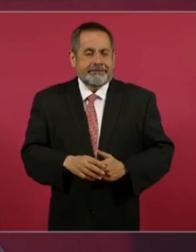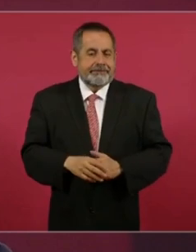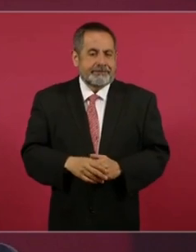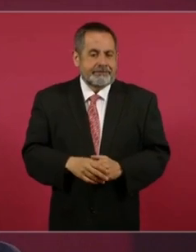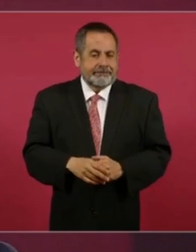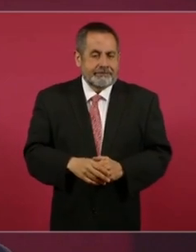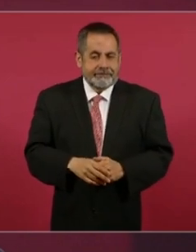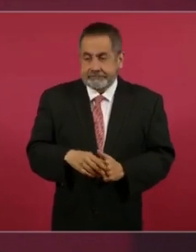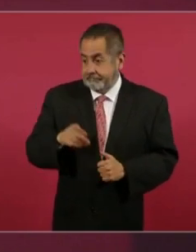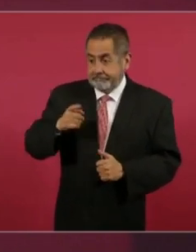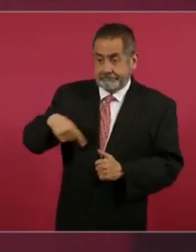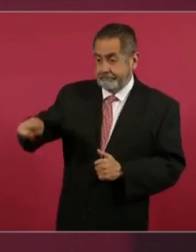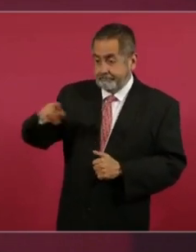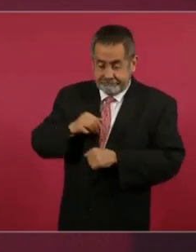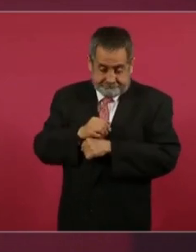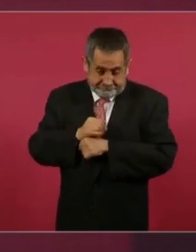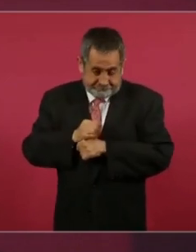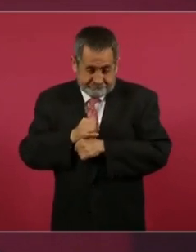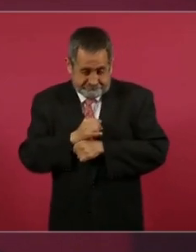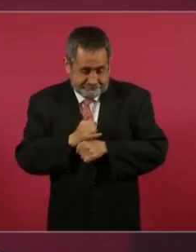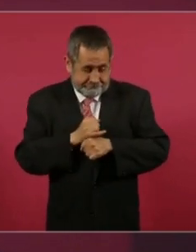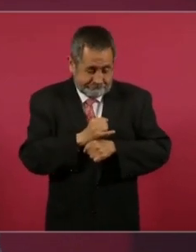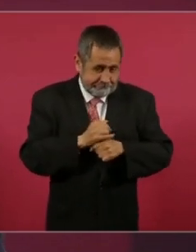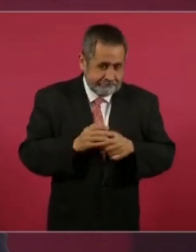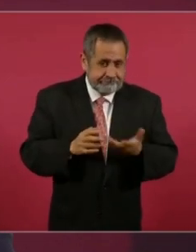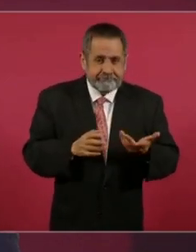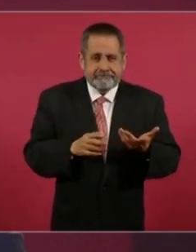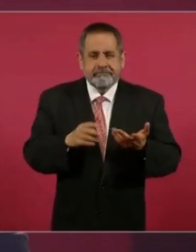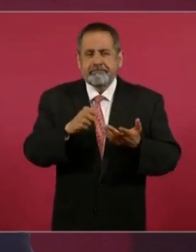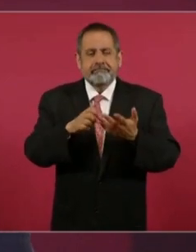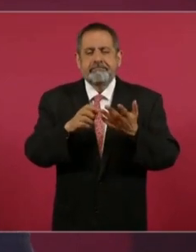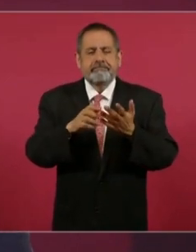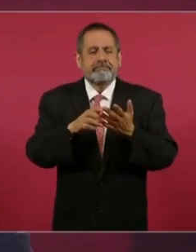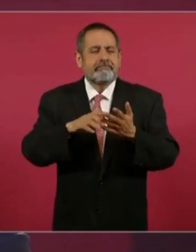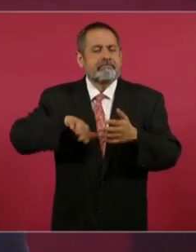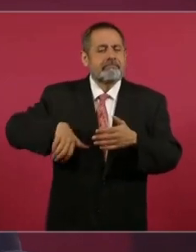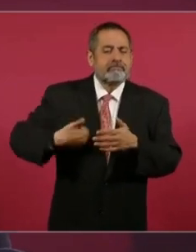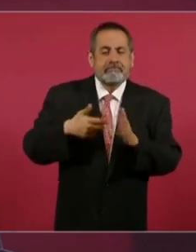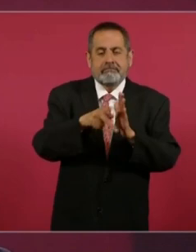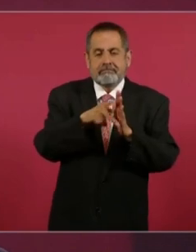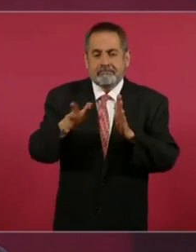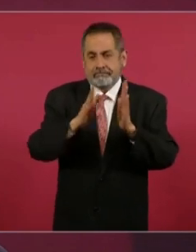si se va a hacer una investigación y te vas a la hemeroteca,